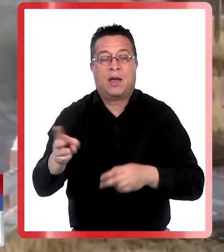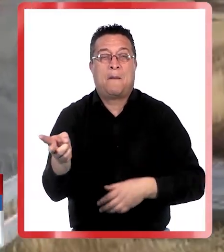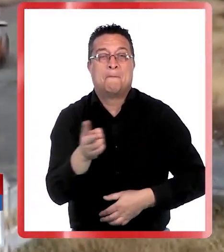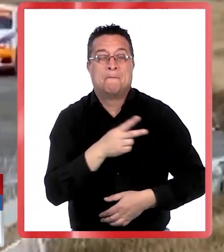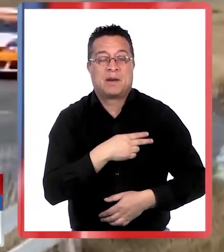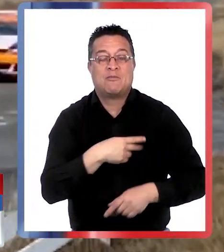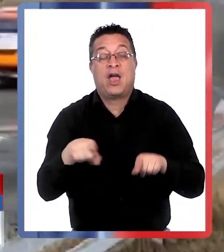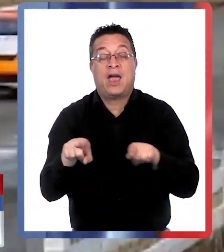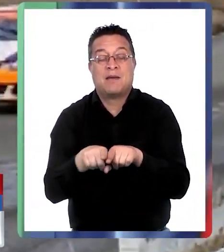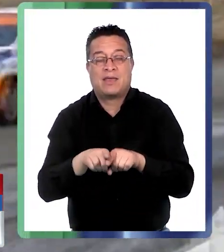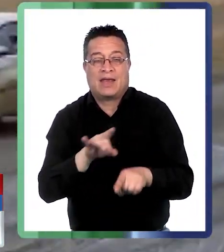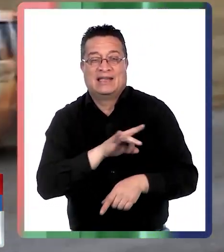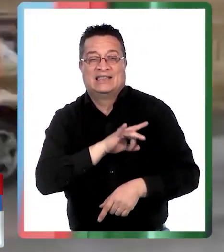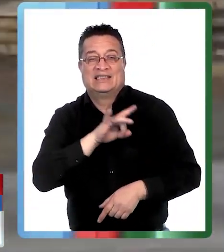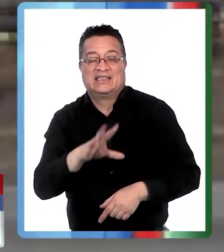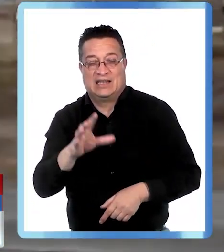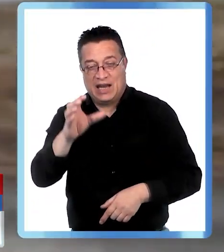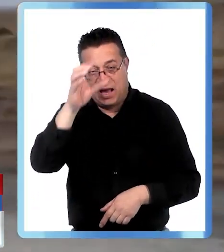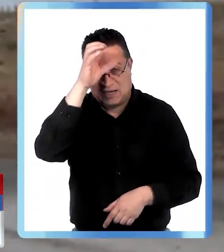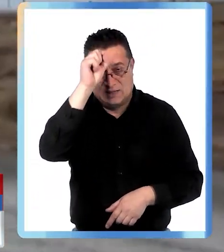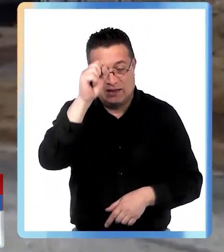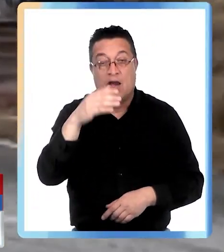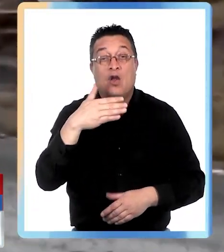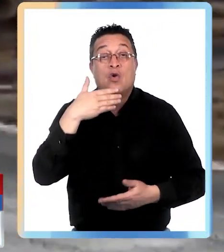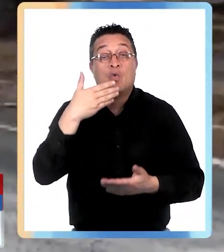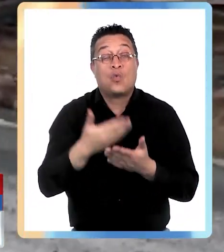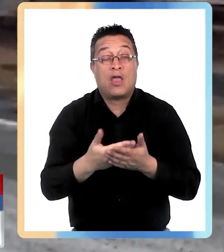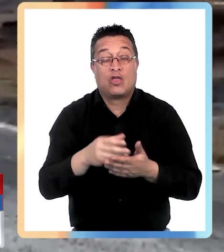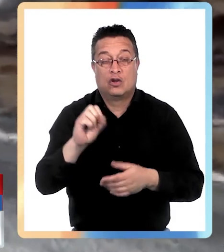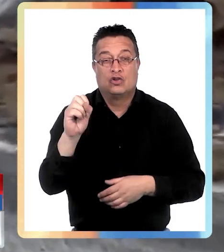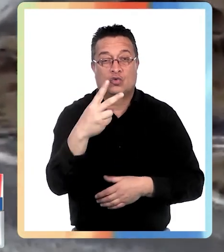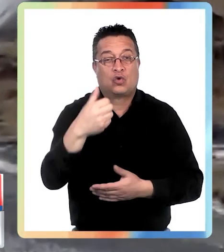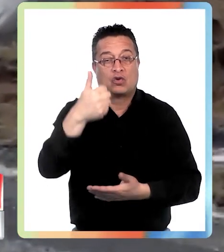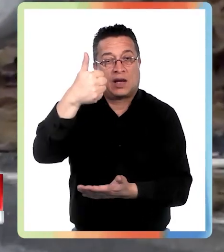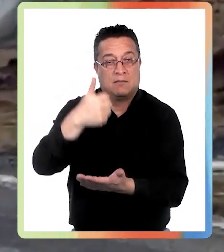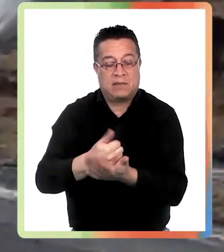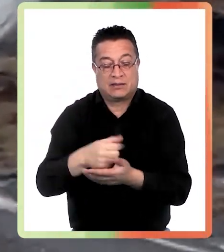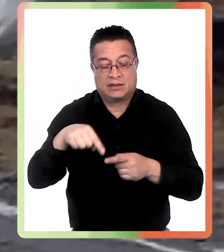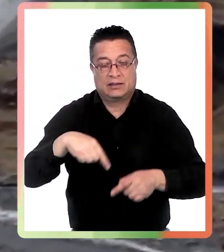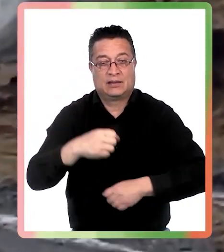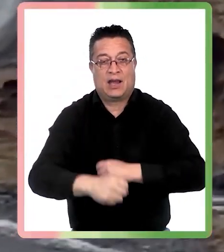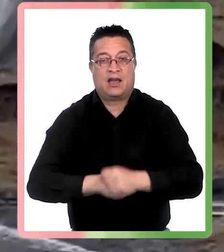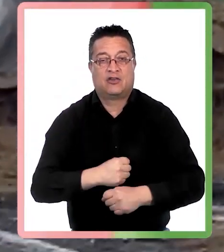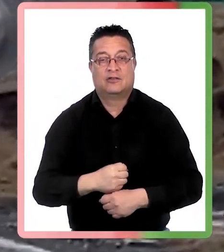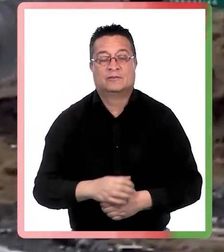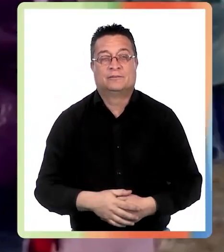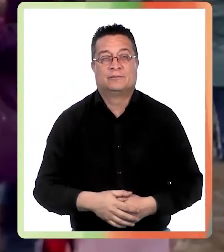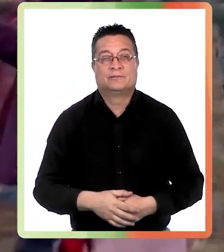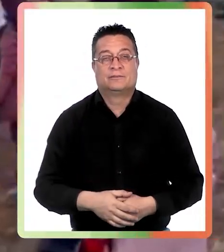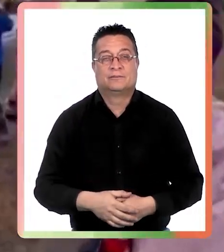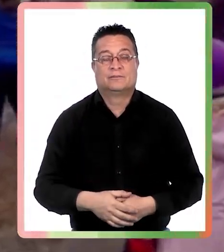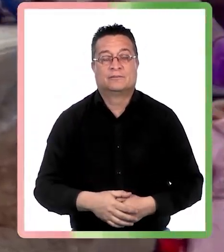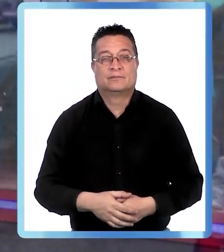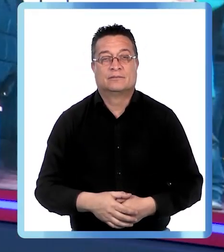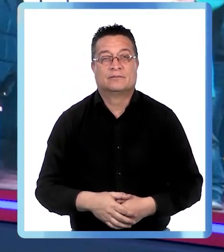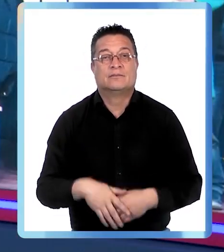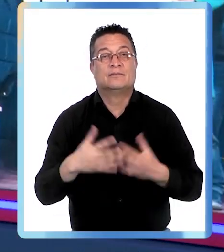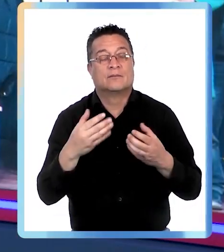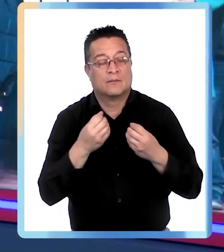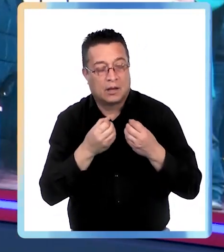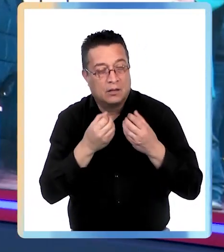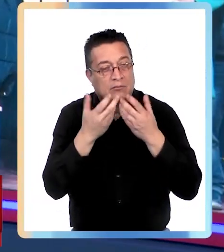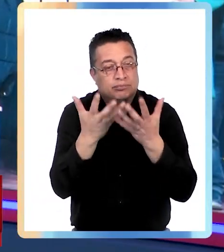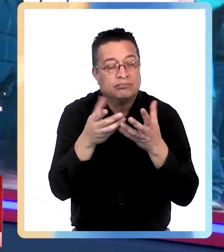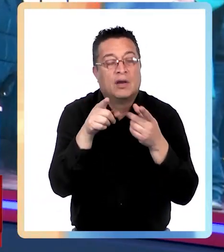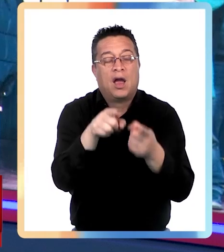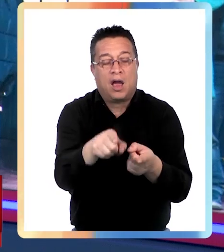versión del gran premio de la hermandad chileno argentino que se realizará durante el segundo semestre de este año en